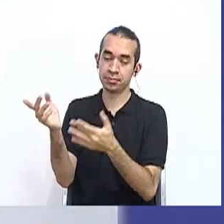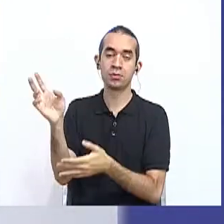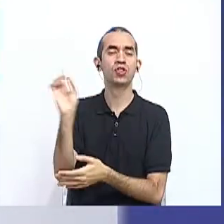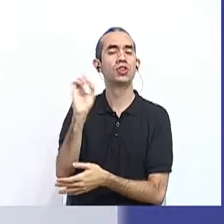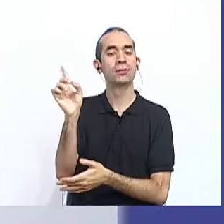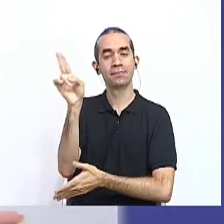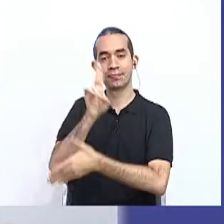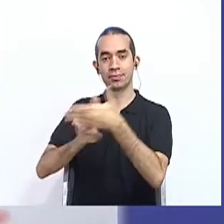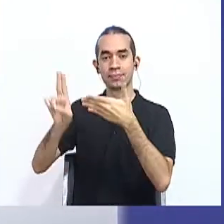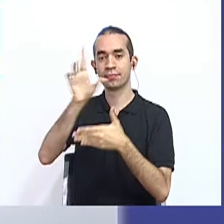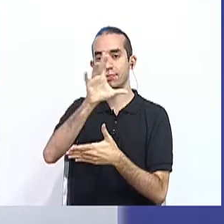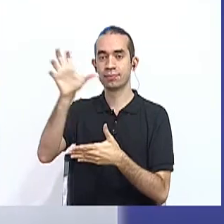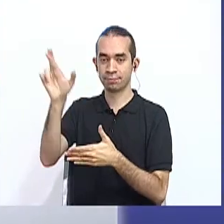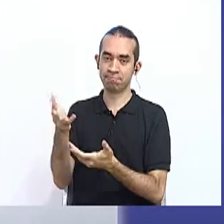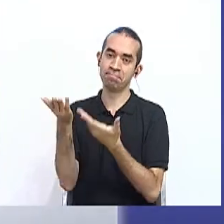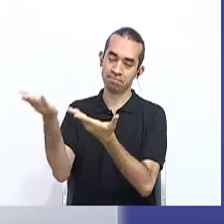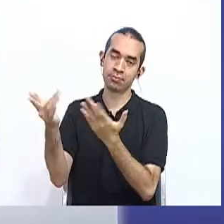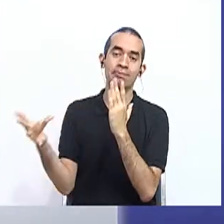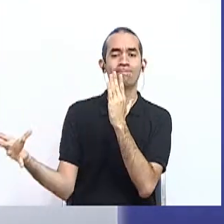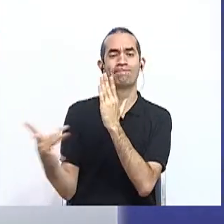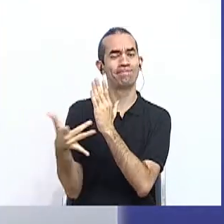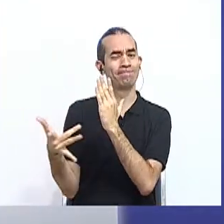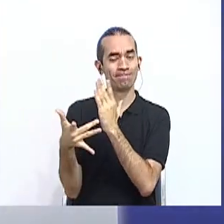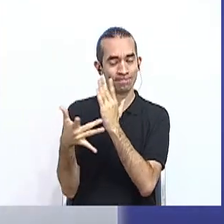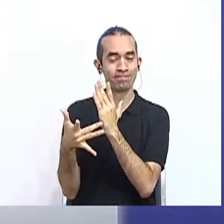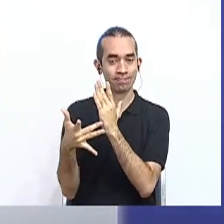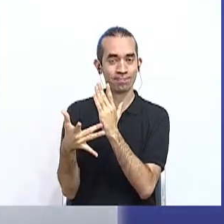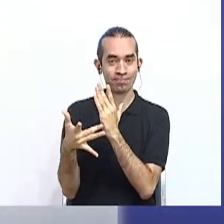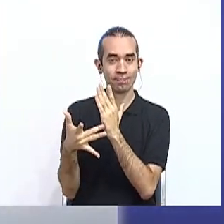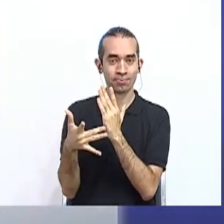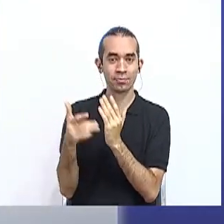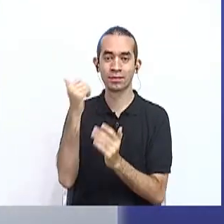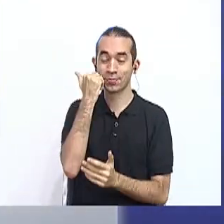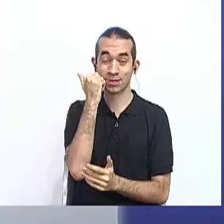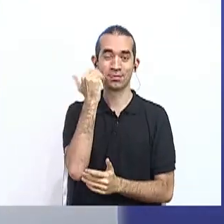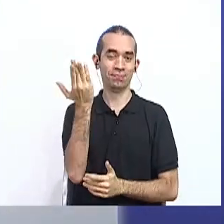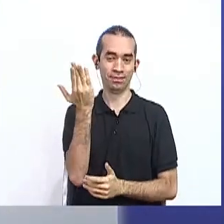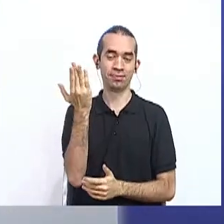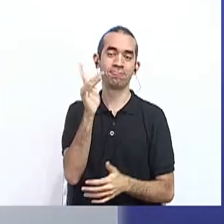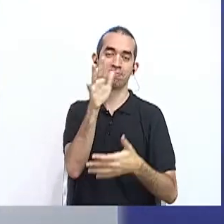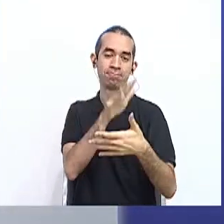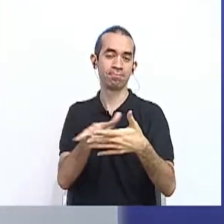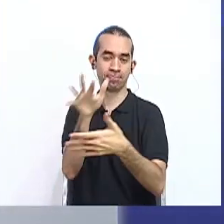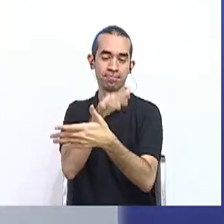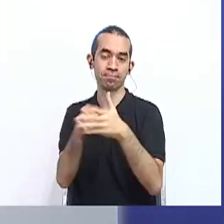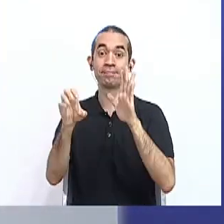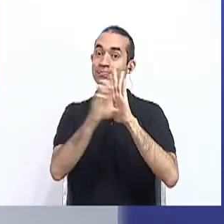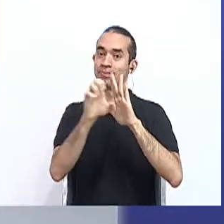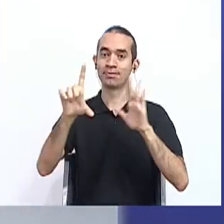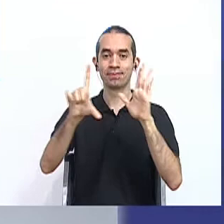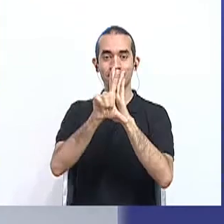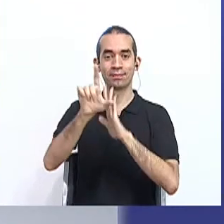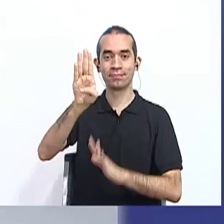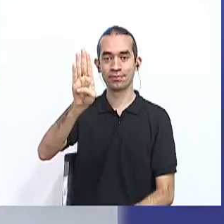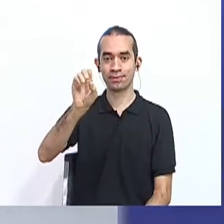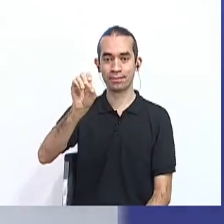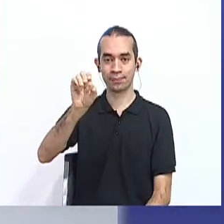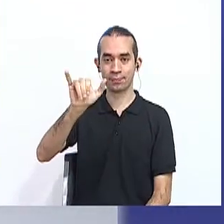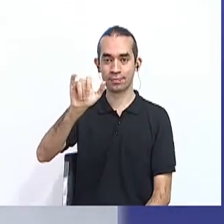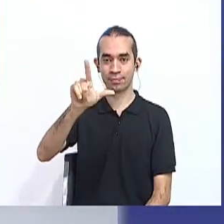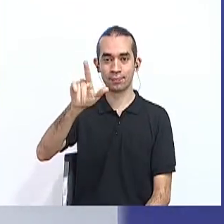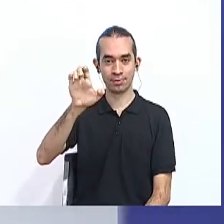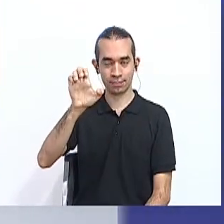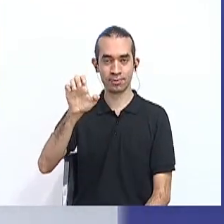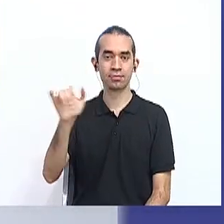Universidad de Costa Rica. Claro, ahí tienen equipo que nos facilita todo el estudio, por ejemplo, de la ley de Boyle. Pero nosotros también